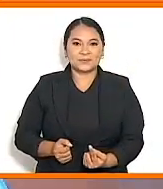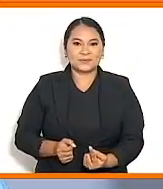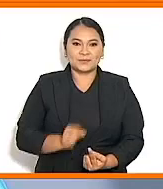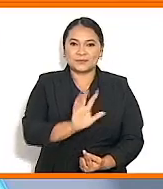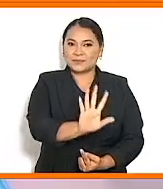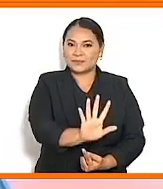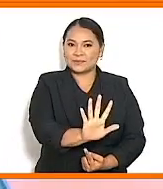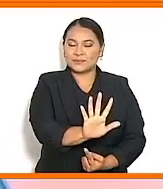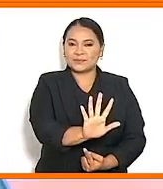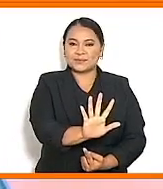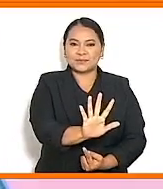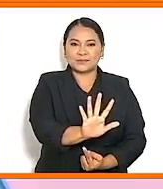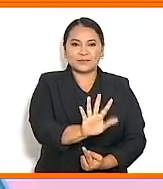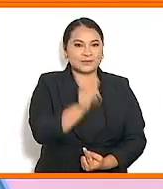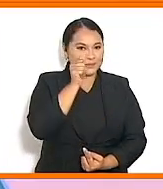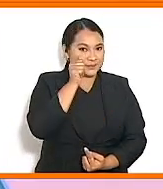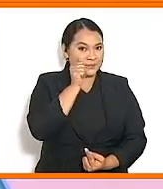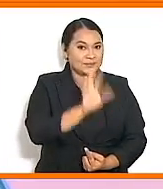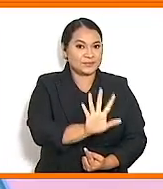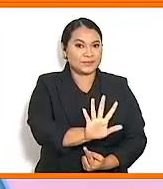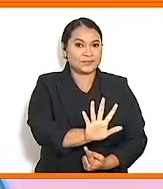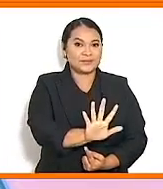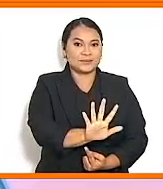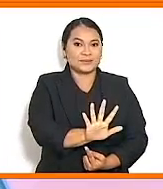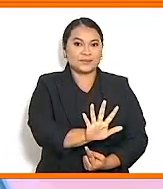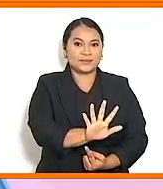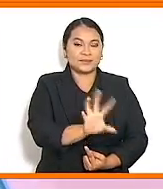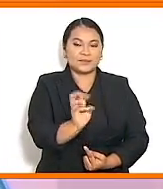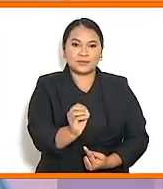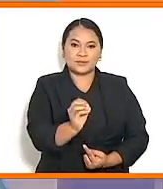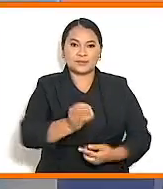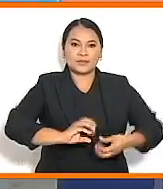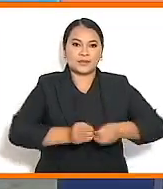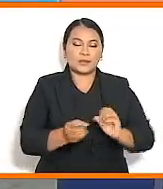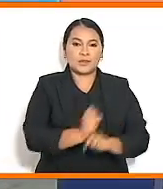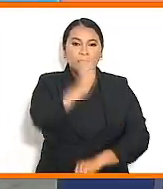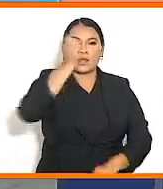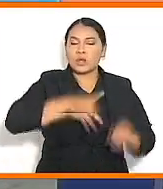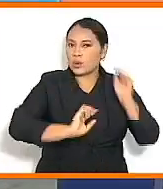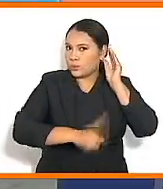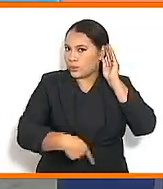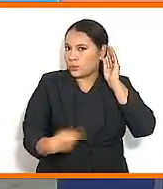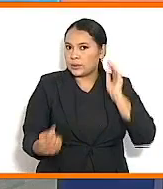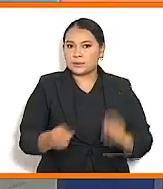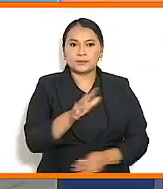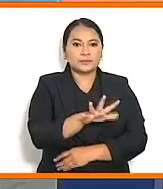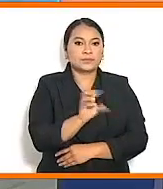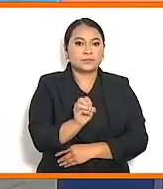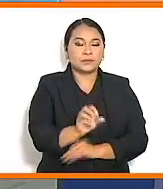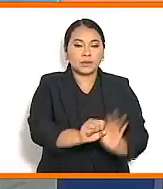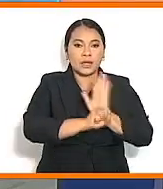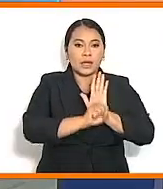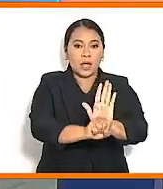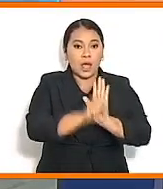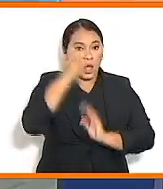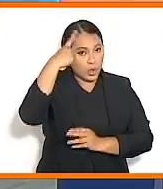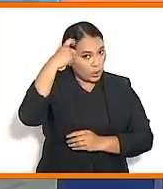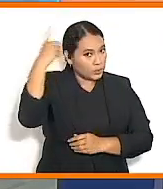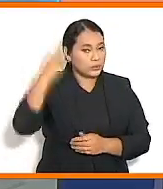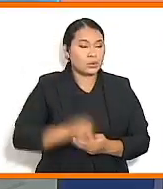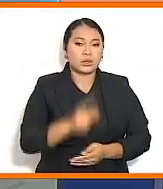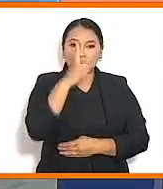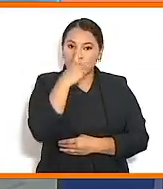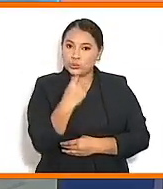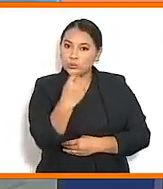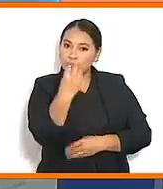5, segundo dígito, atento, porque este es el 0. Número ganador en diaria es el 50 con su símbolo de sueños